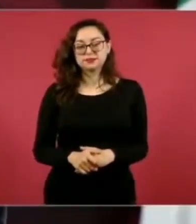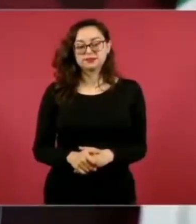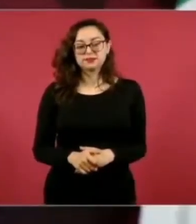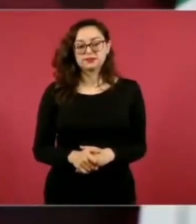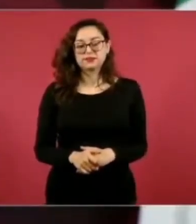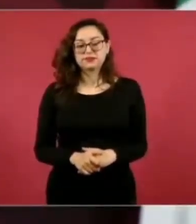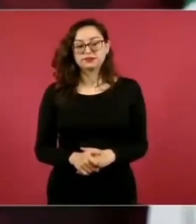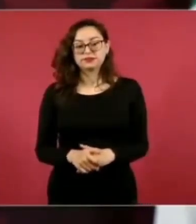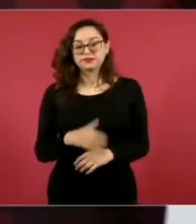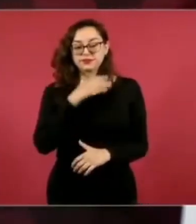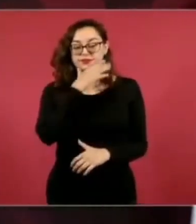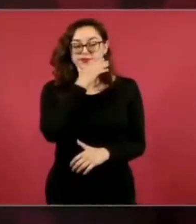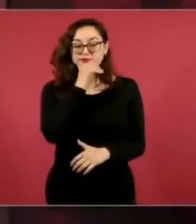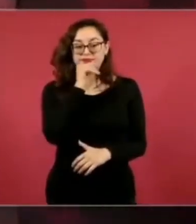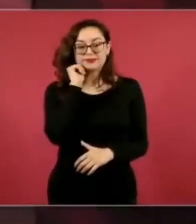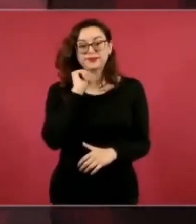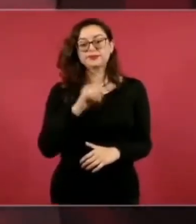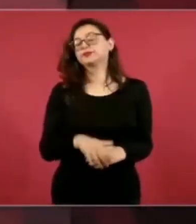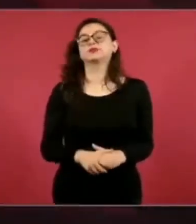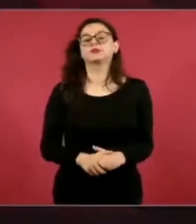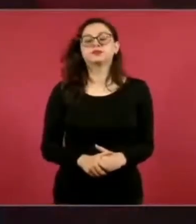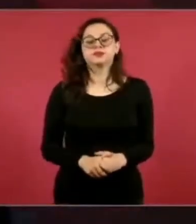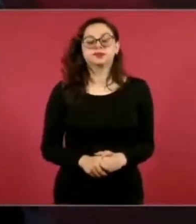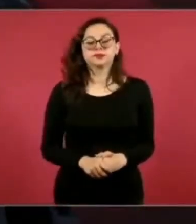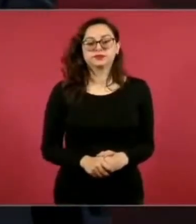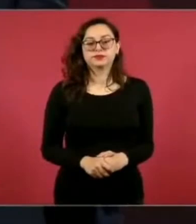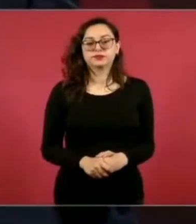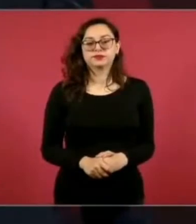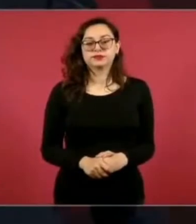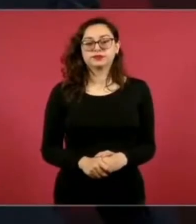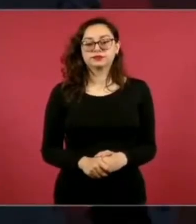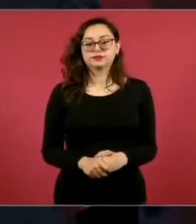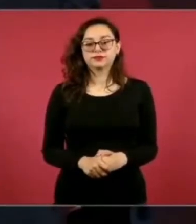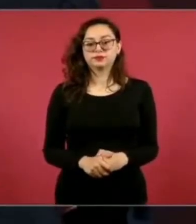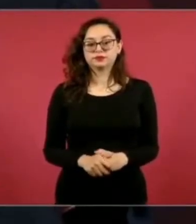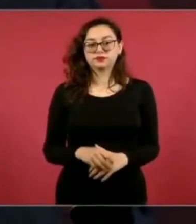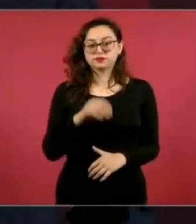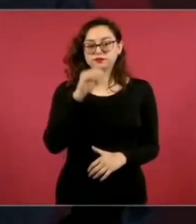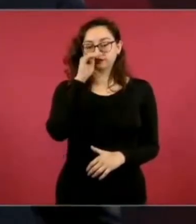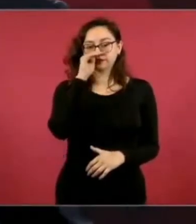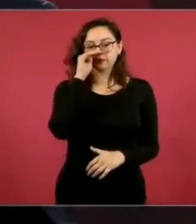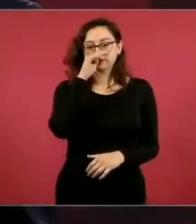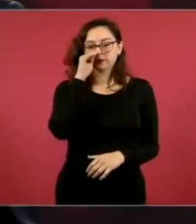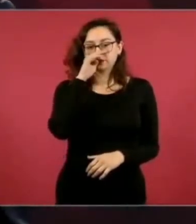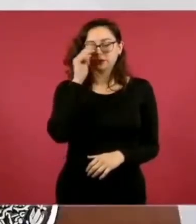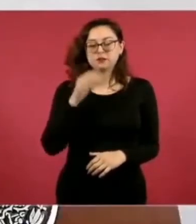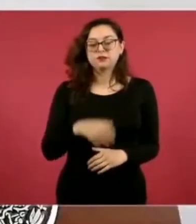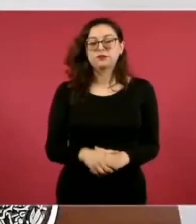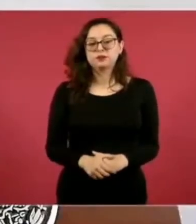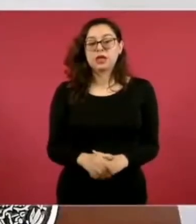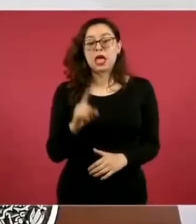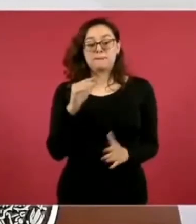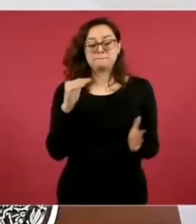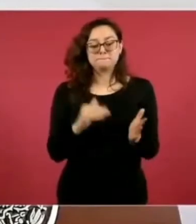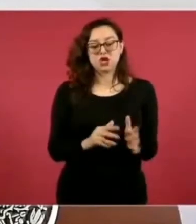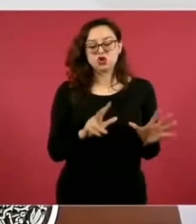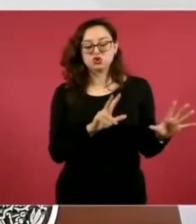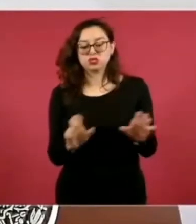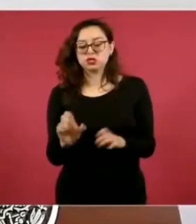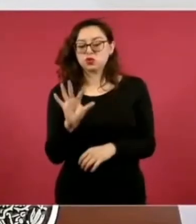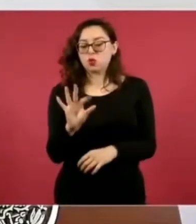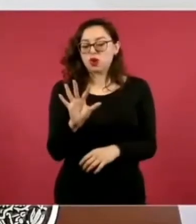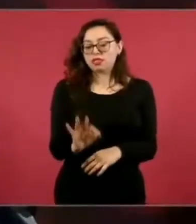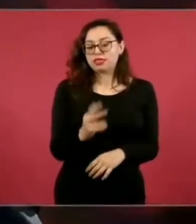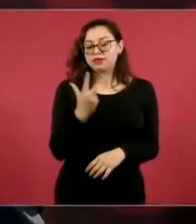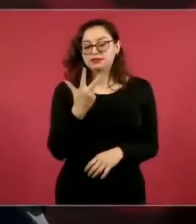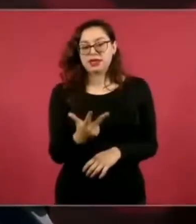El primer zarpazo fue en 1847 y nos quitaron más de la mitad de nuestro